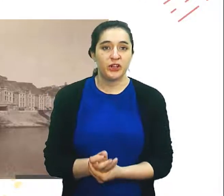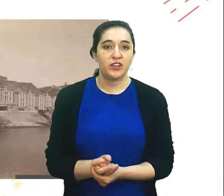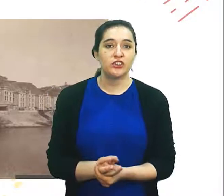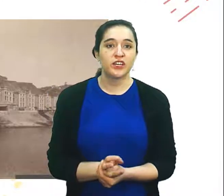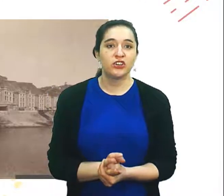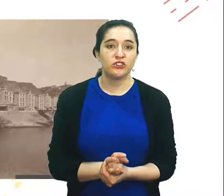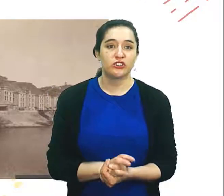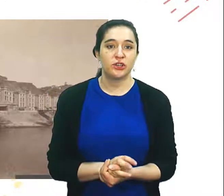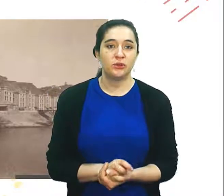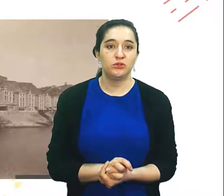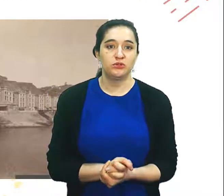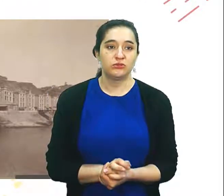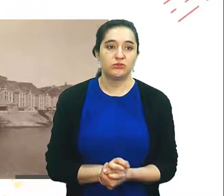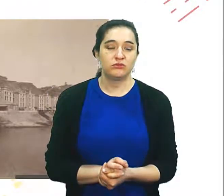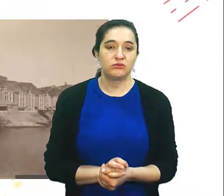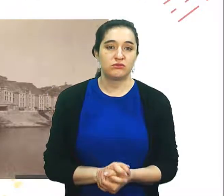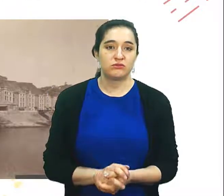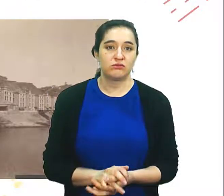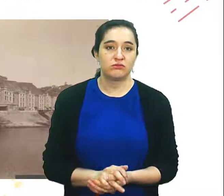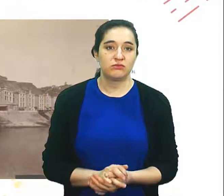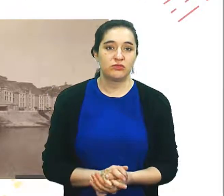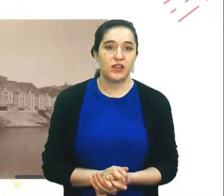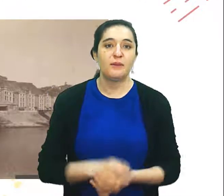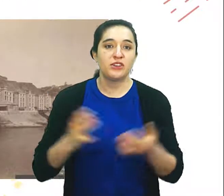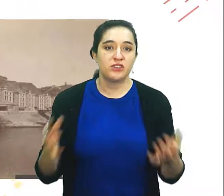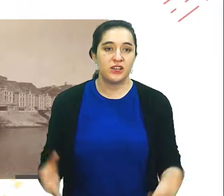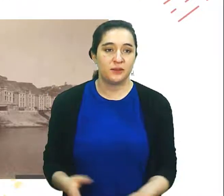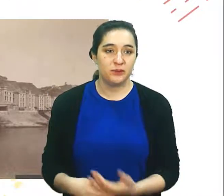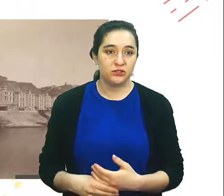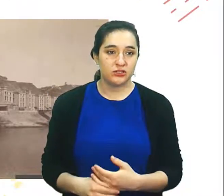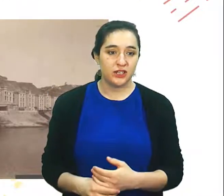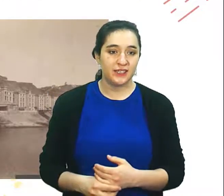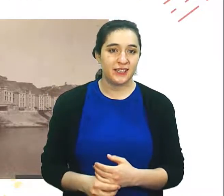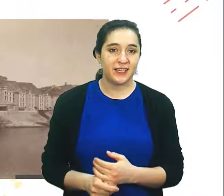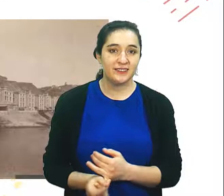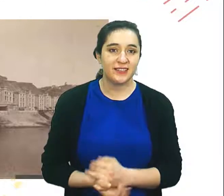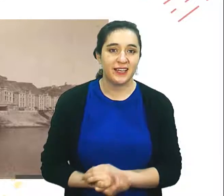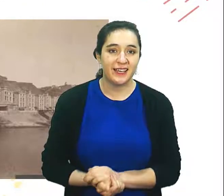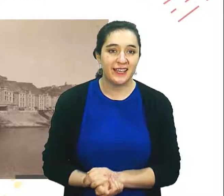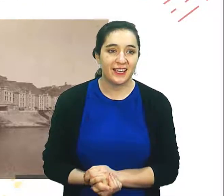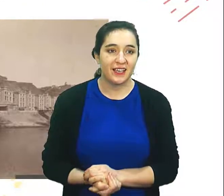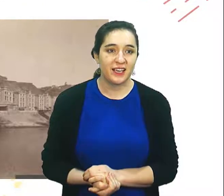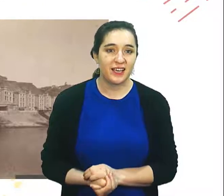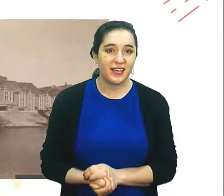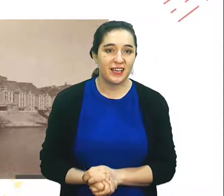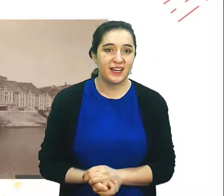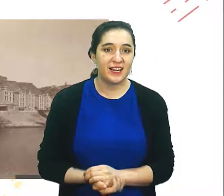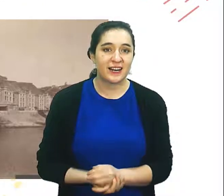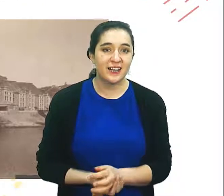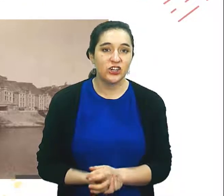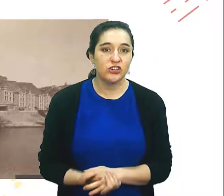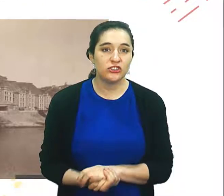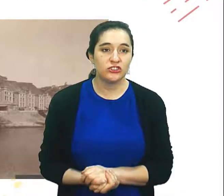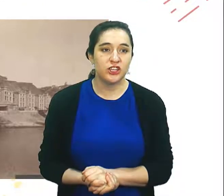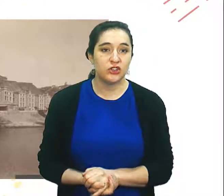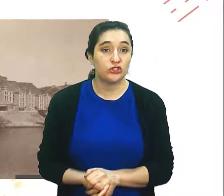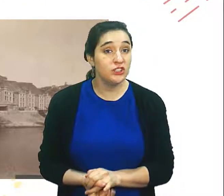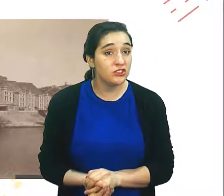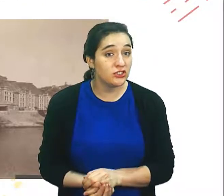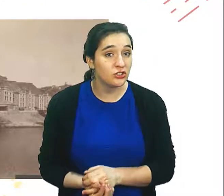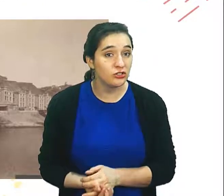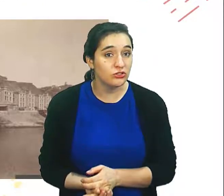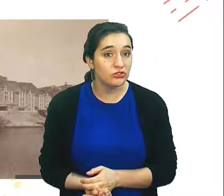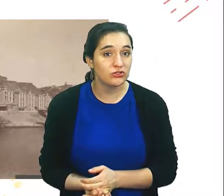Pero es algo que conocemos la mayoría de las personas, que es el reino de